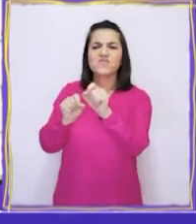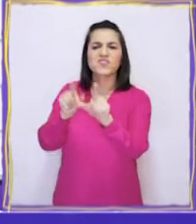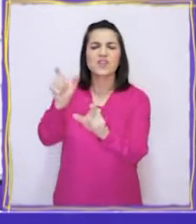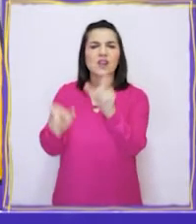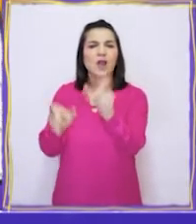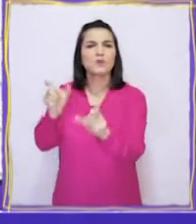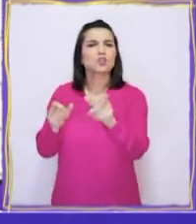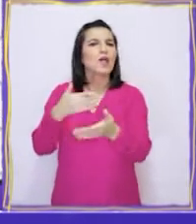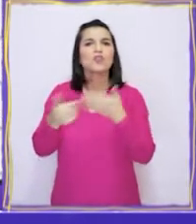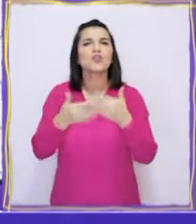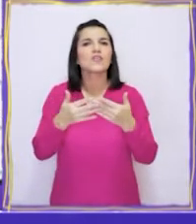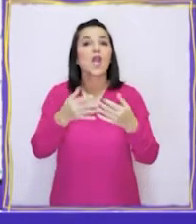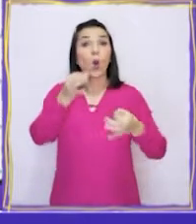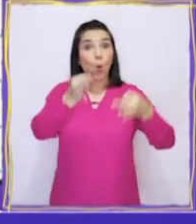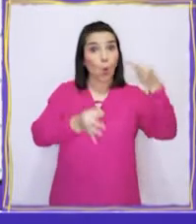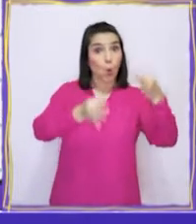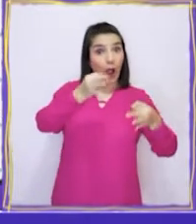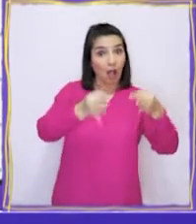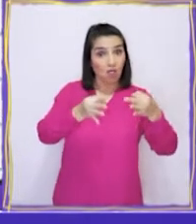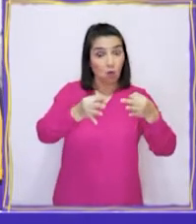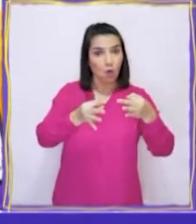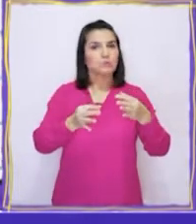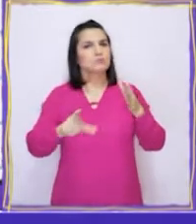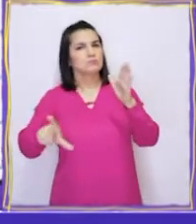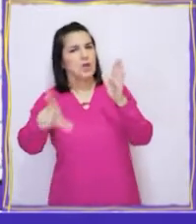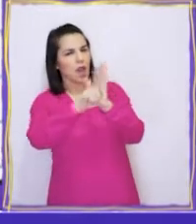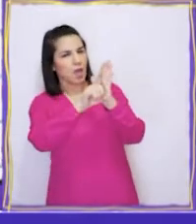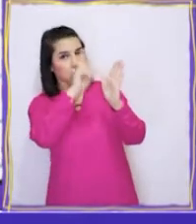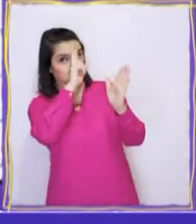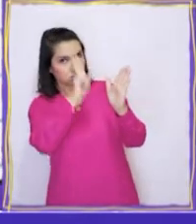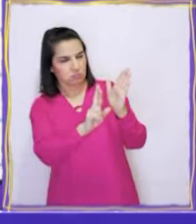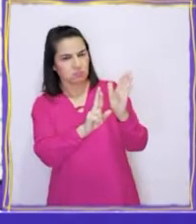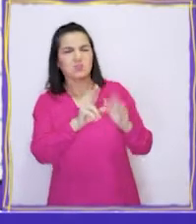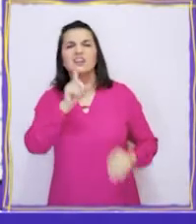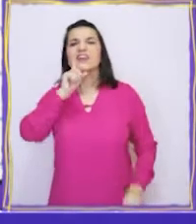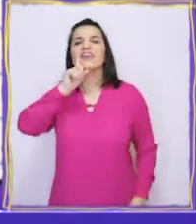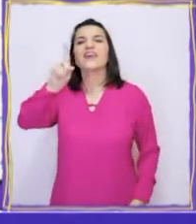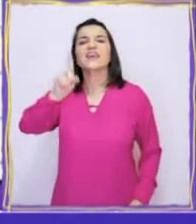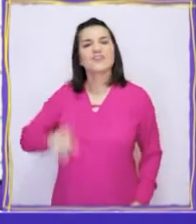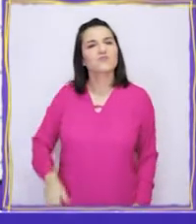personas en un juzgado y guiarme por la ley. ¿Quién soy?